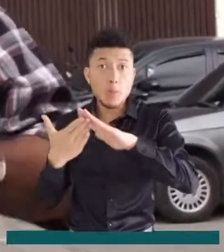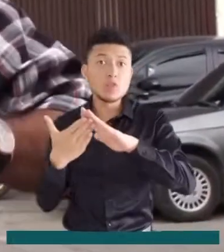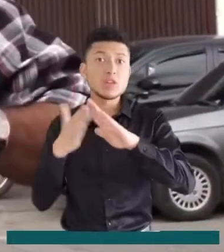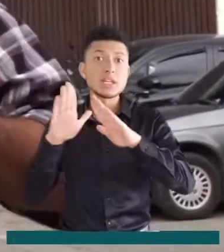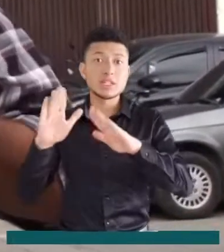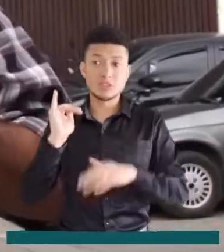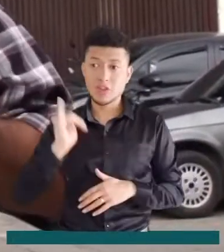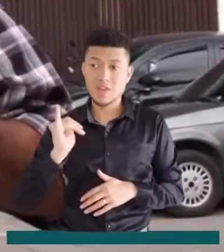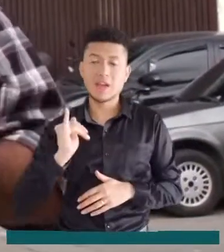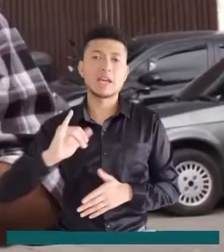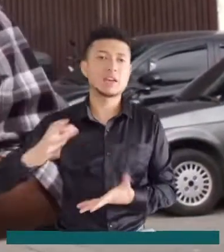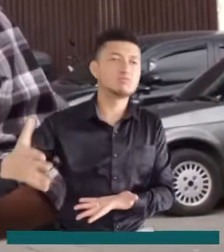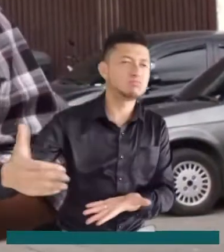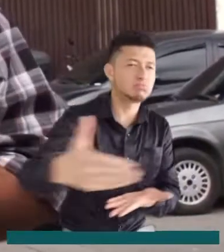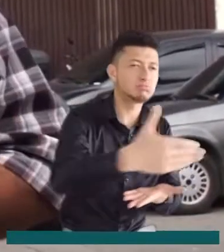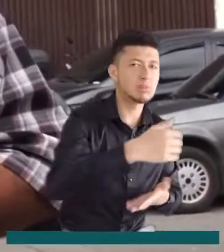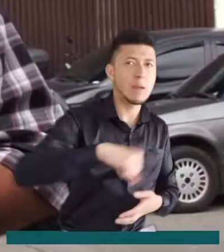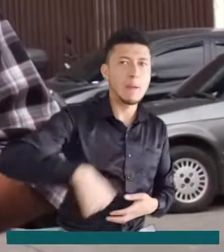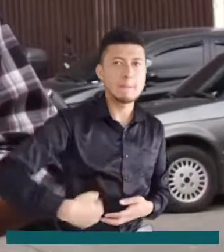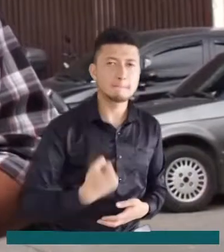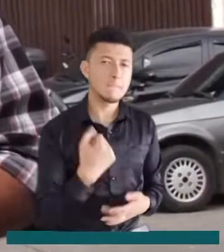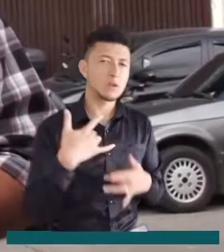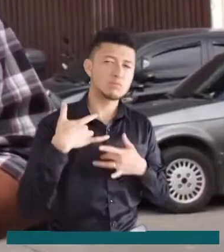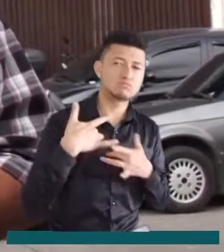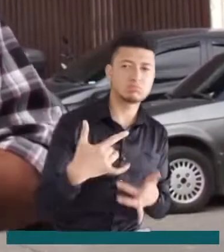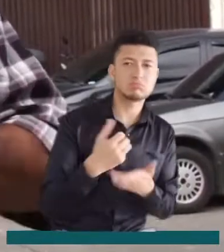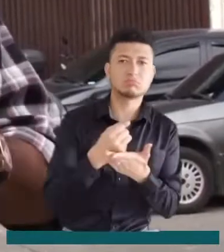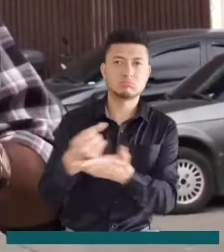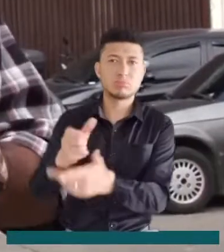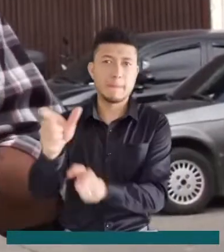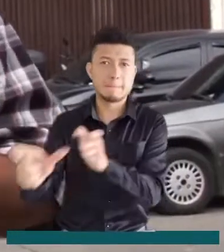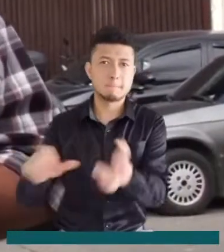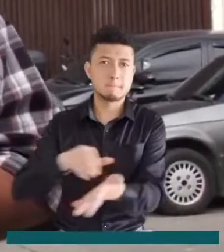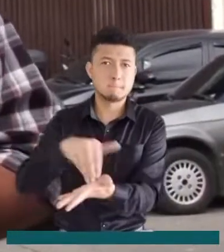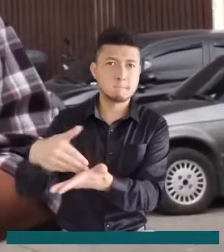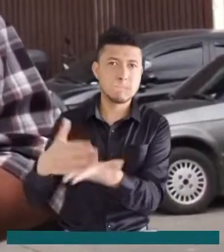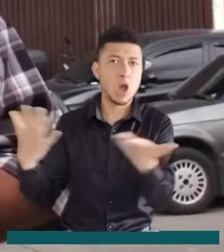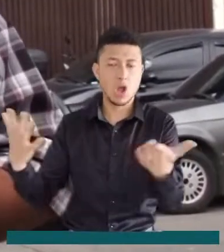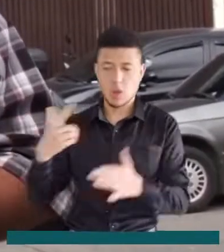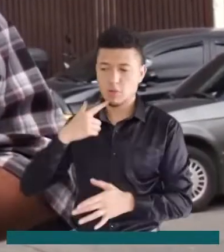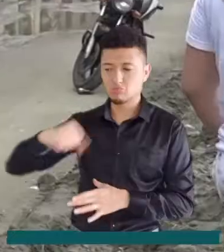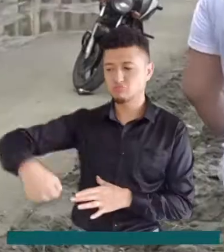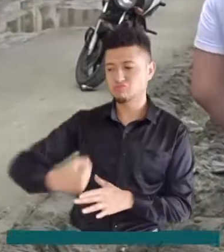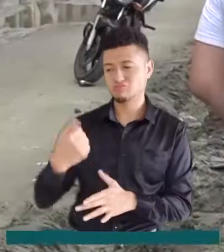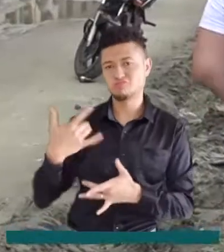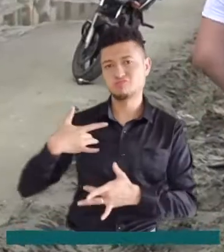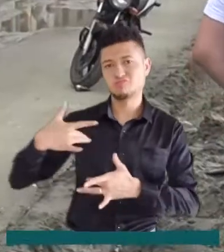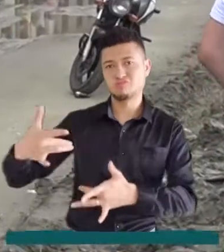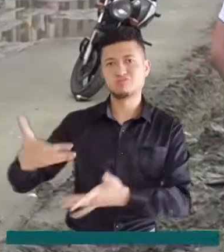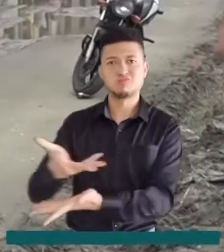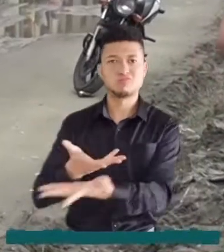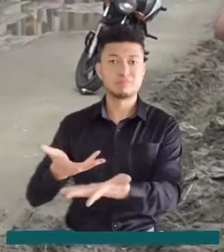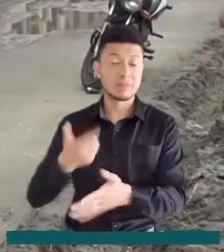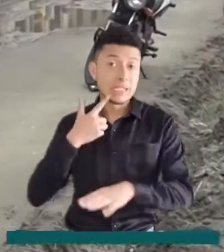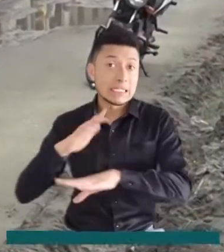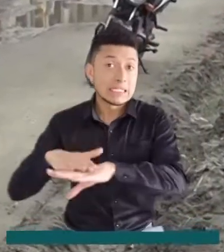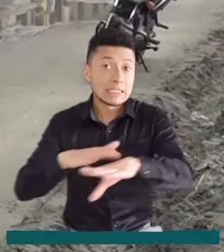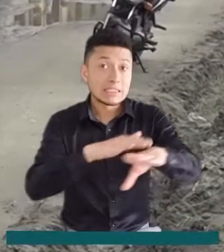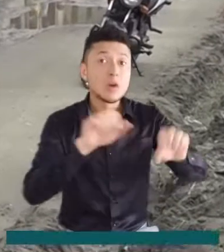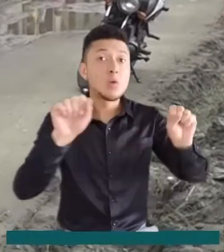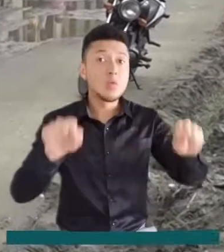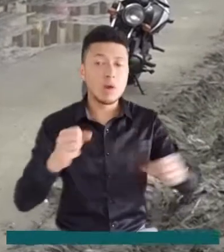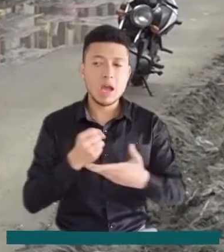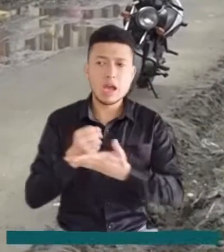ibaguereña recolecta mercados como ayuda al más necesitado a través del canasto solidario. Con la invitación a ayudar a